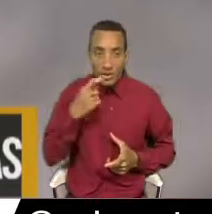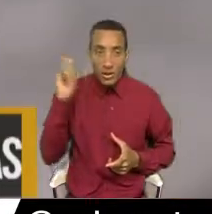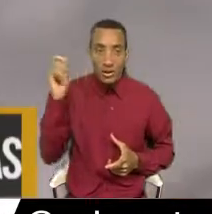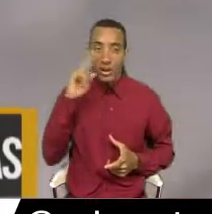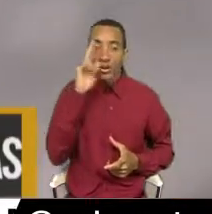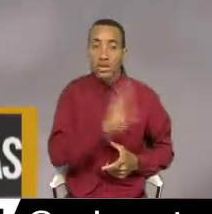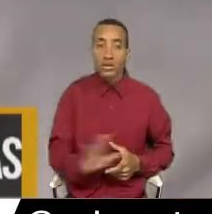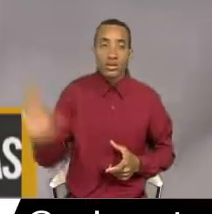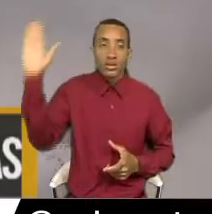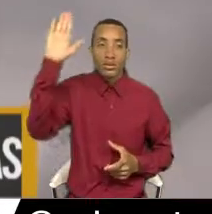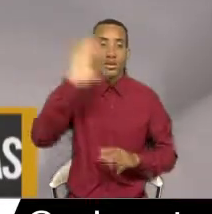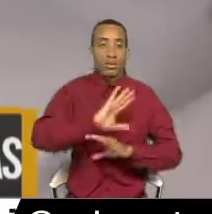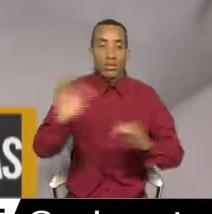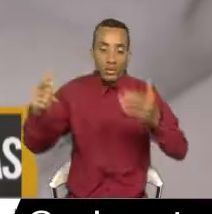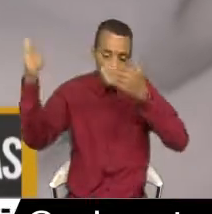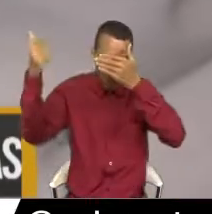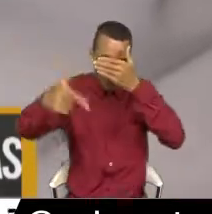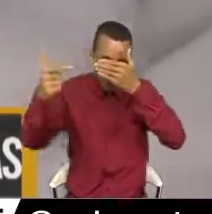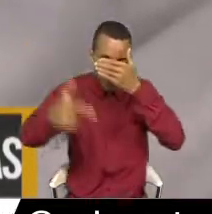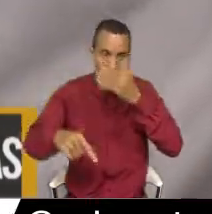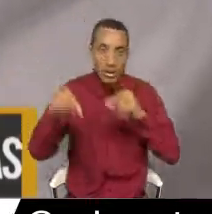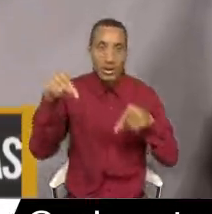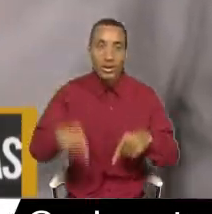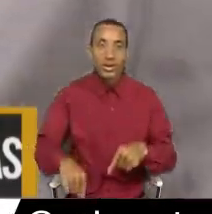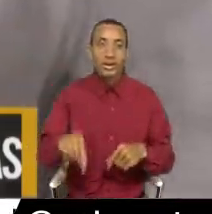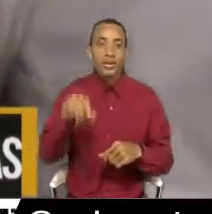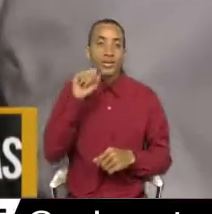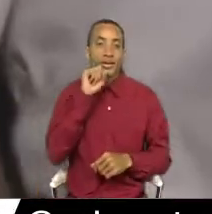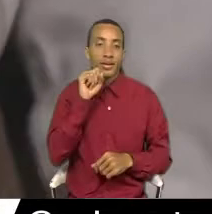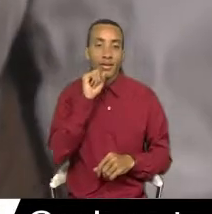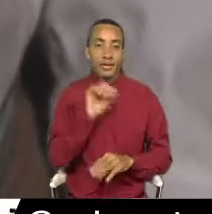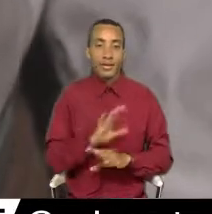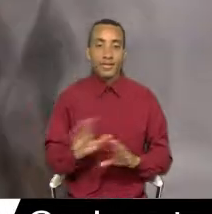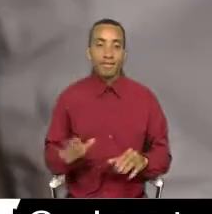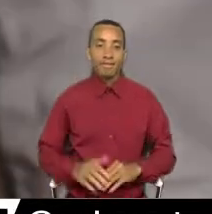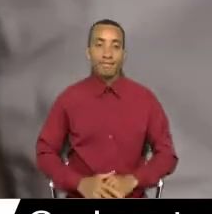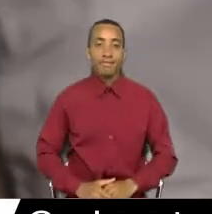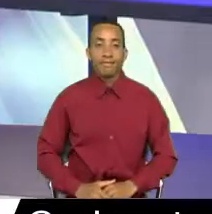en la categoría de soldadura se quedó en la Bella Hija del Sol.